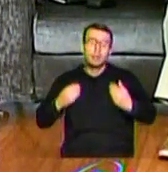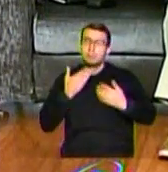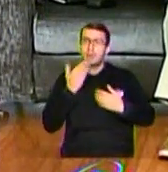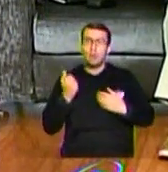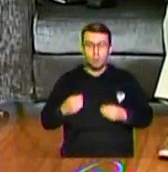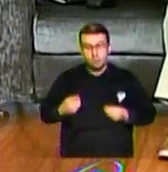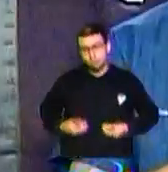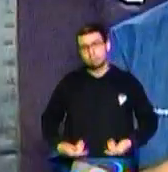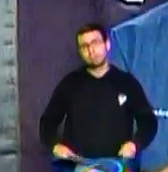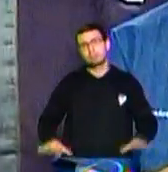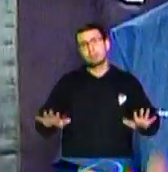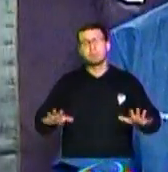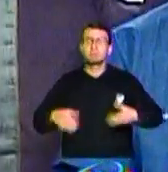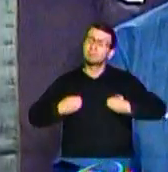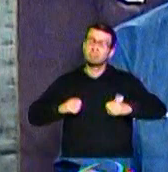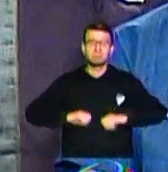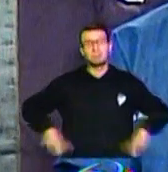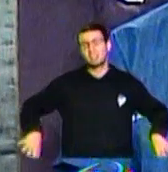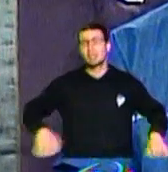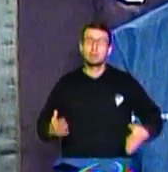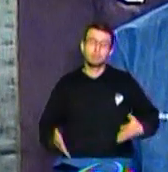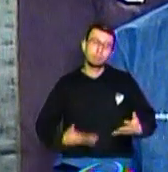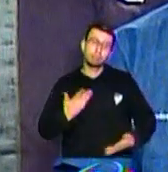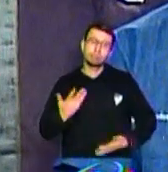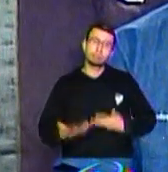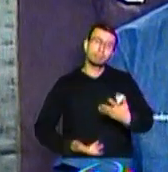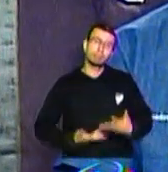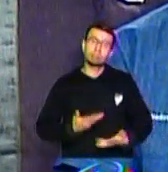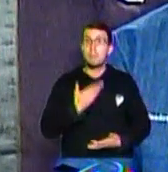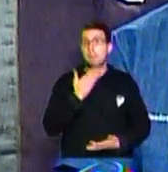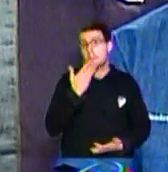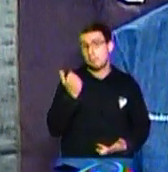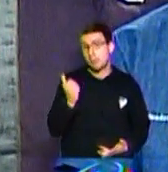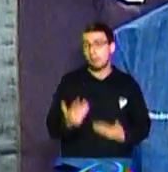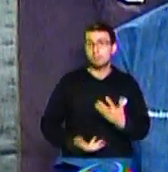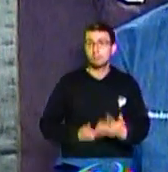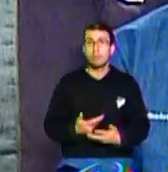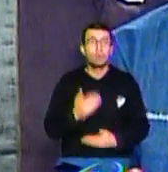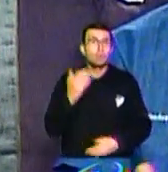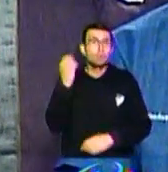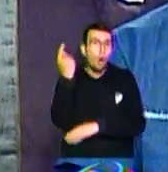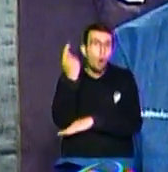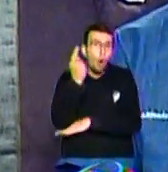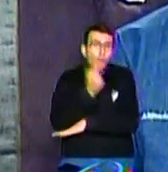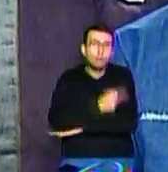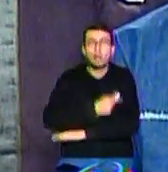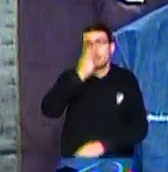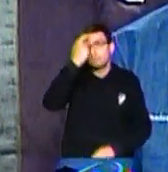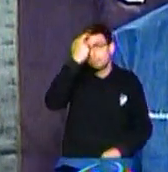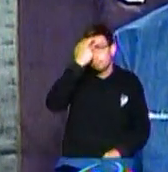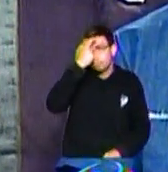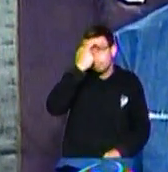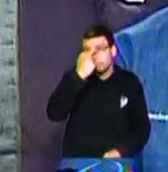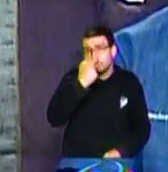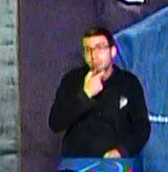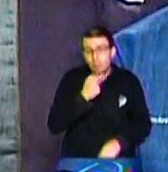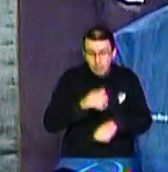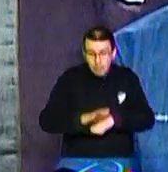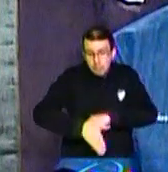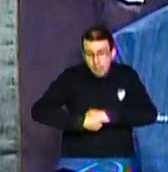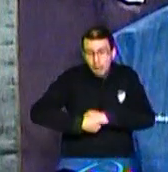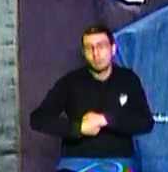mayor aireación, no estar utilizando todo el tiempo estos protectores, pues va a ser mucho más fisiológico su